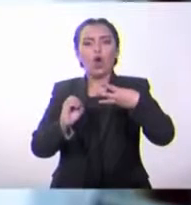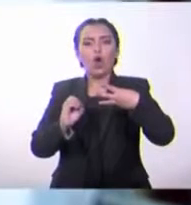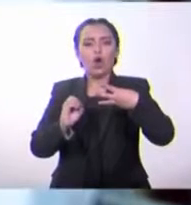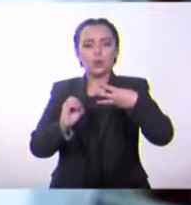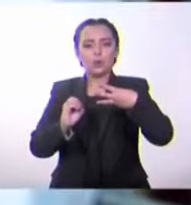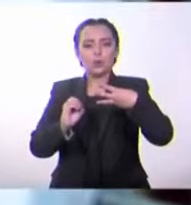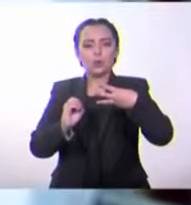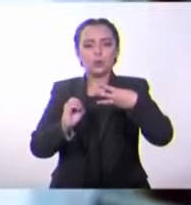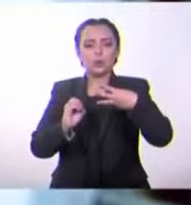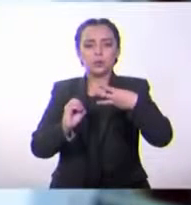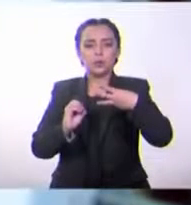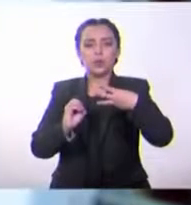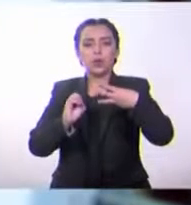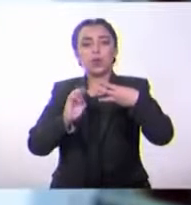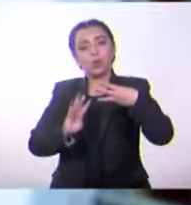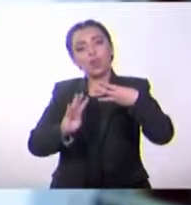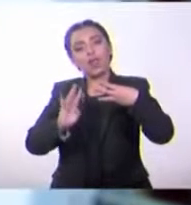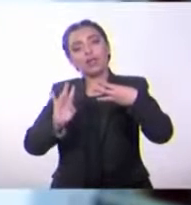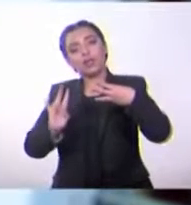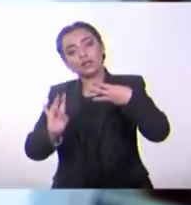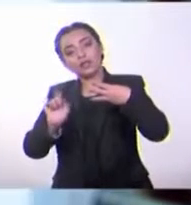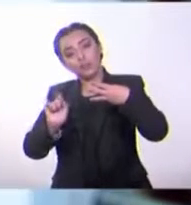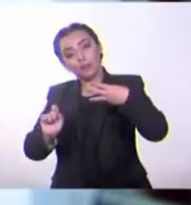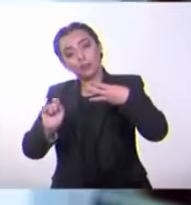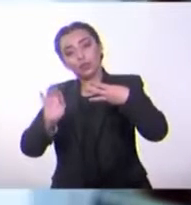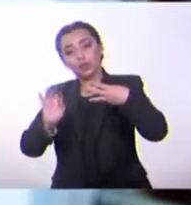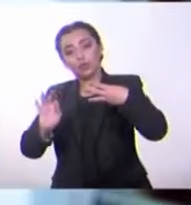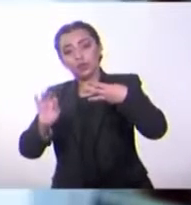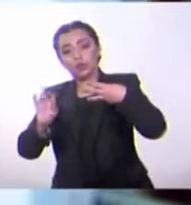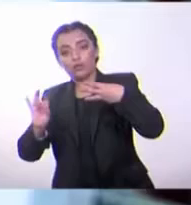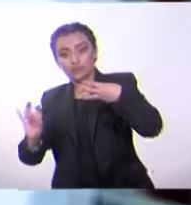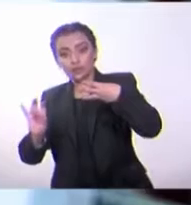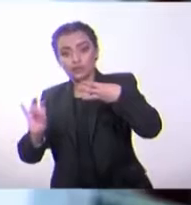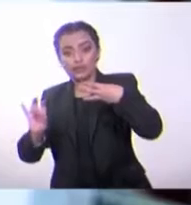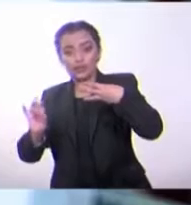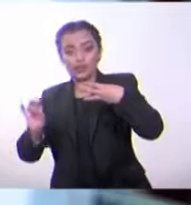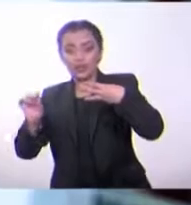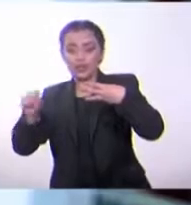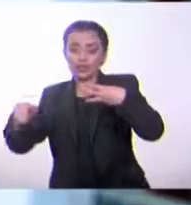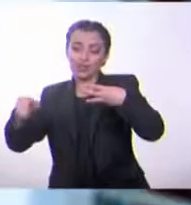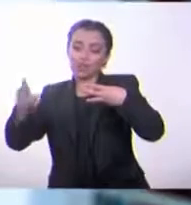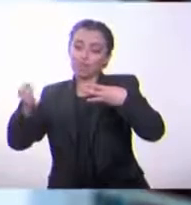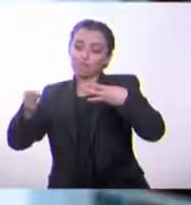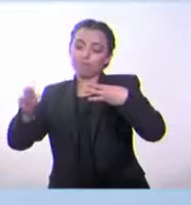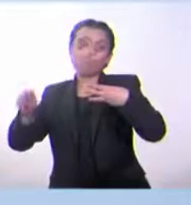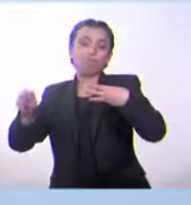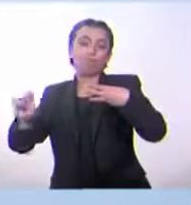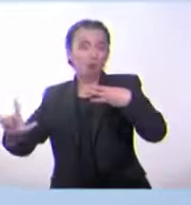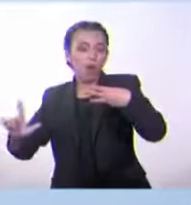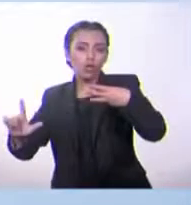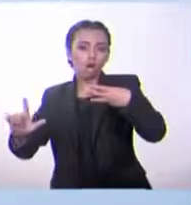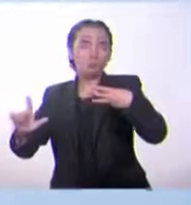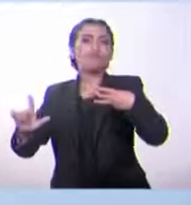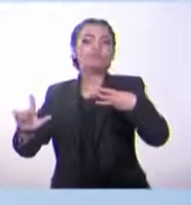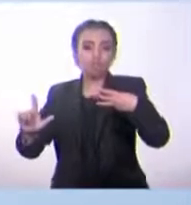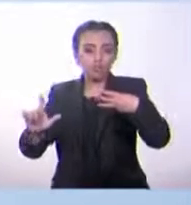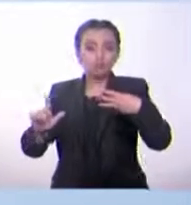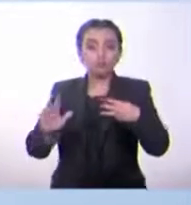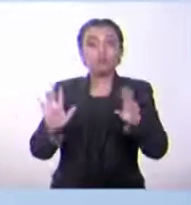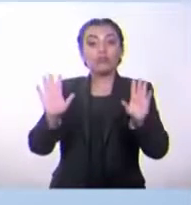47.97 gramos sobre mol. Ahora sumamos